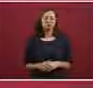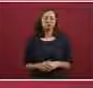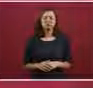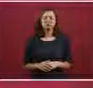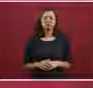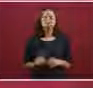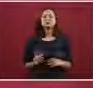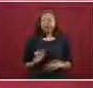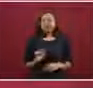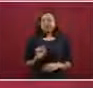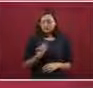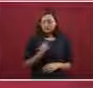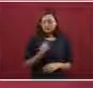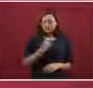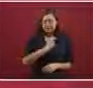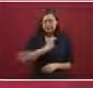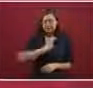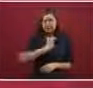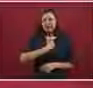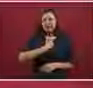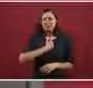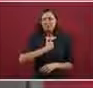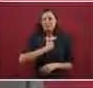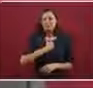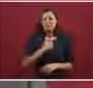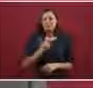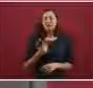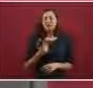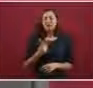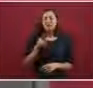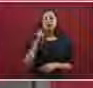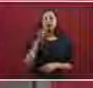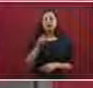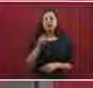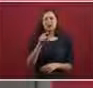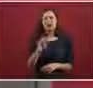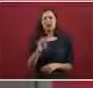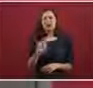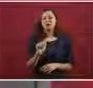Lamentamos mucho lo de la afectación a Bahamas.